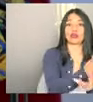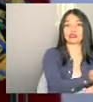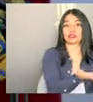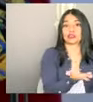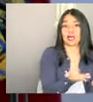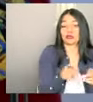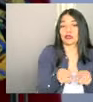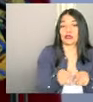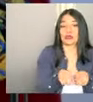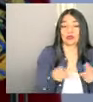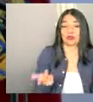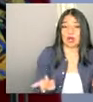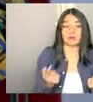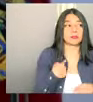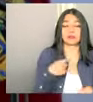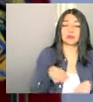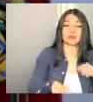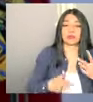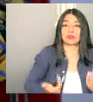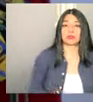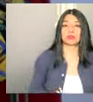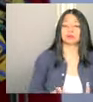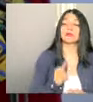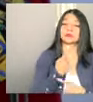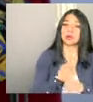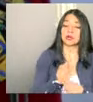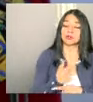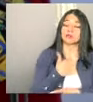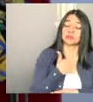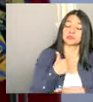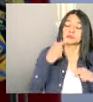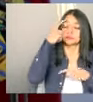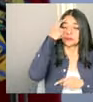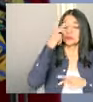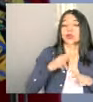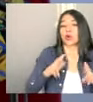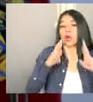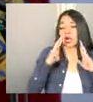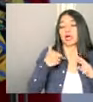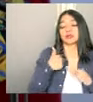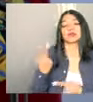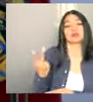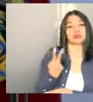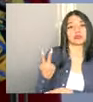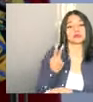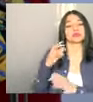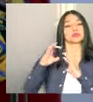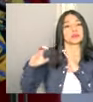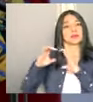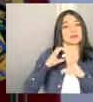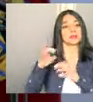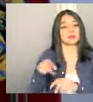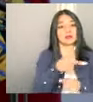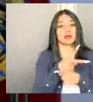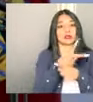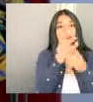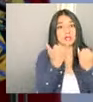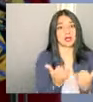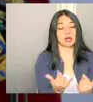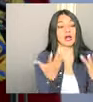cuerpos colegiados. Esto no puede suceder, por lo tanto, yo aspiro, y por eso he quedado con Santiago, que si los concejales